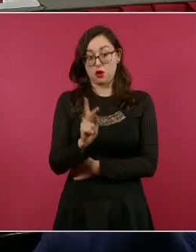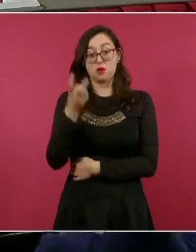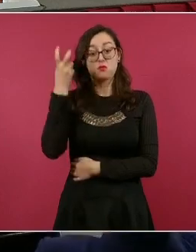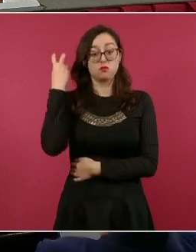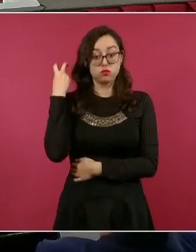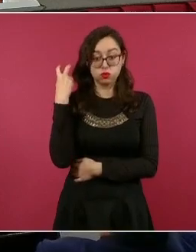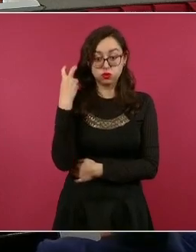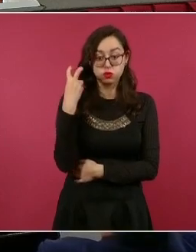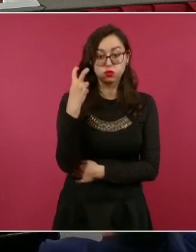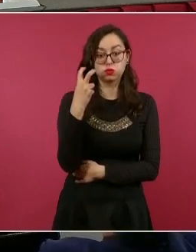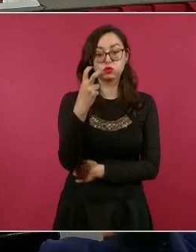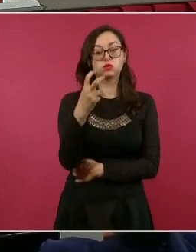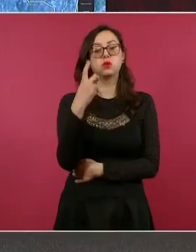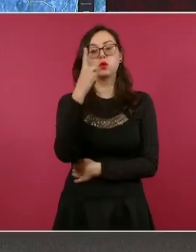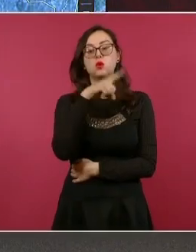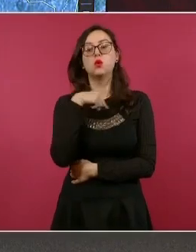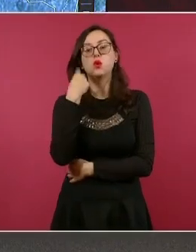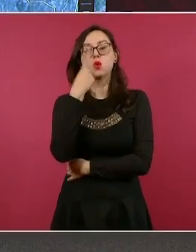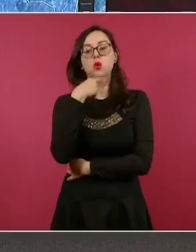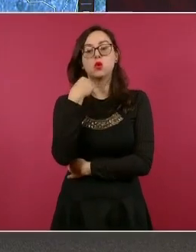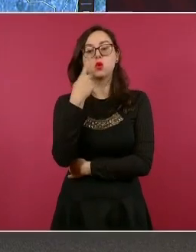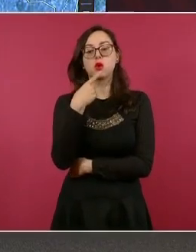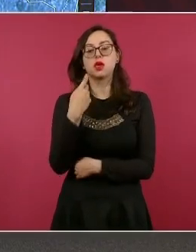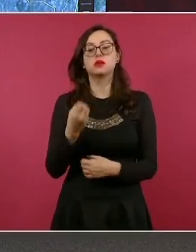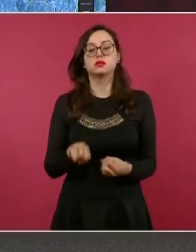por este camino.